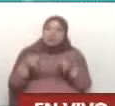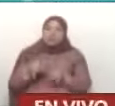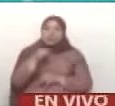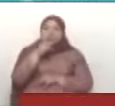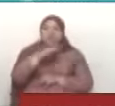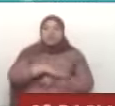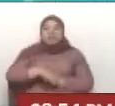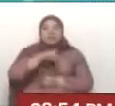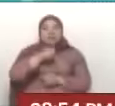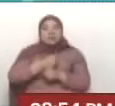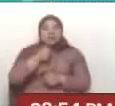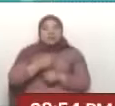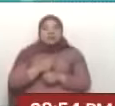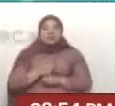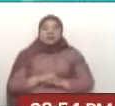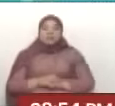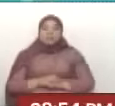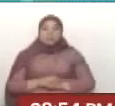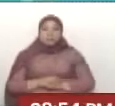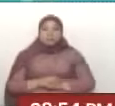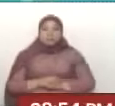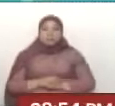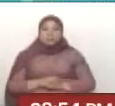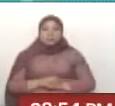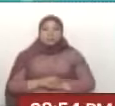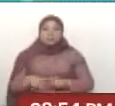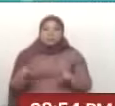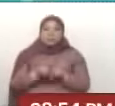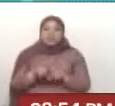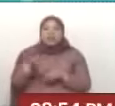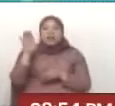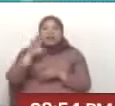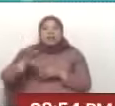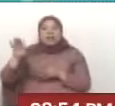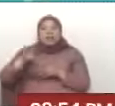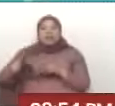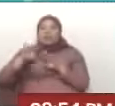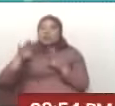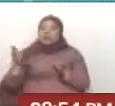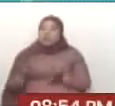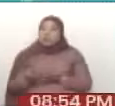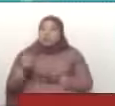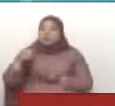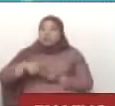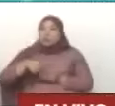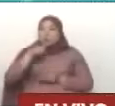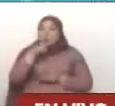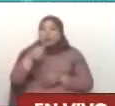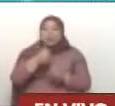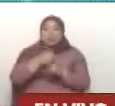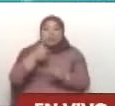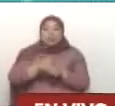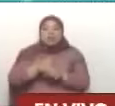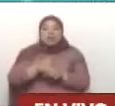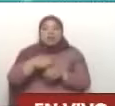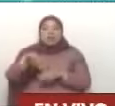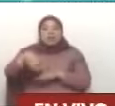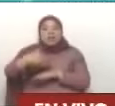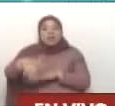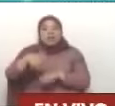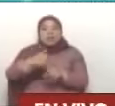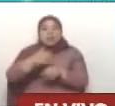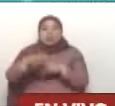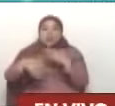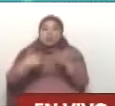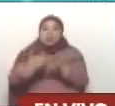fuerza de nosotros. Y bueno, está caracterizado a nivel mundial porque nosotros aquí podemos hacer desde kayak